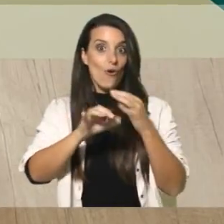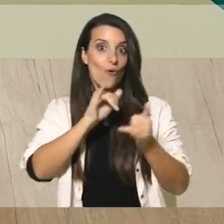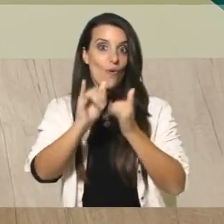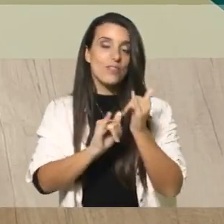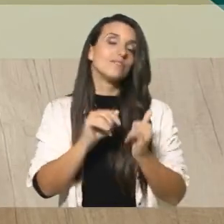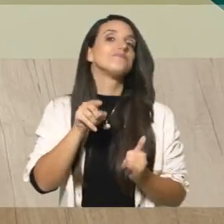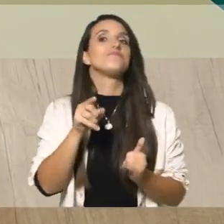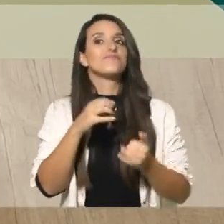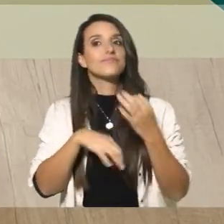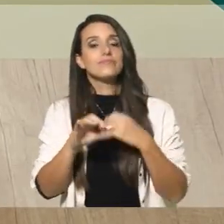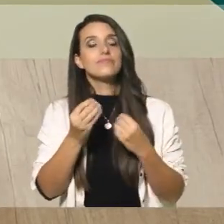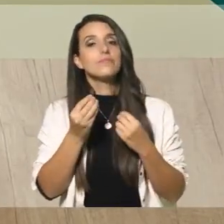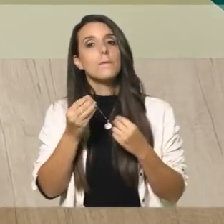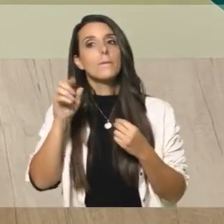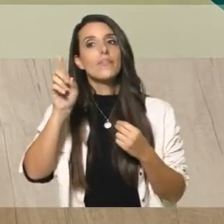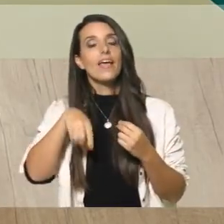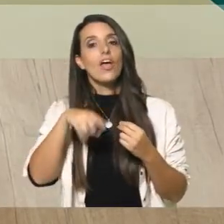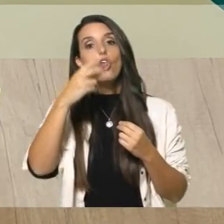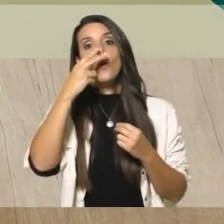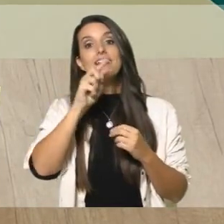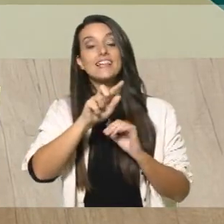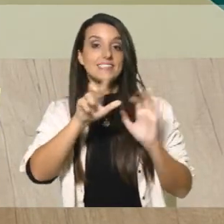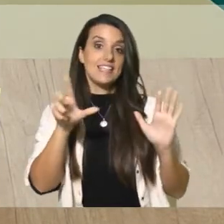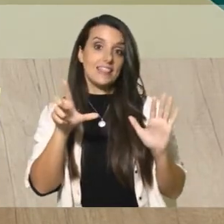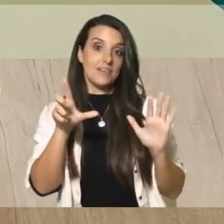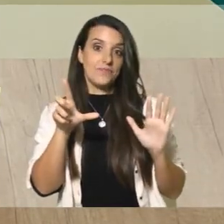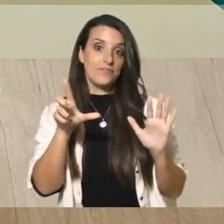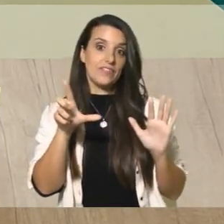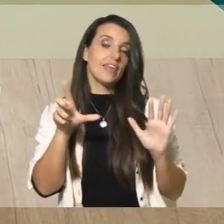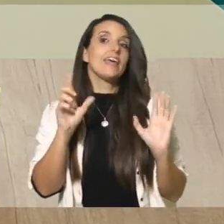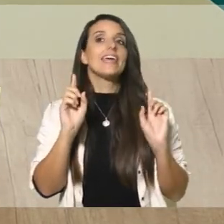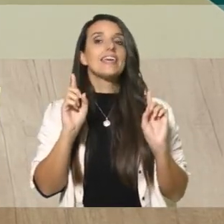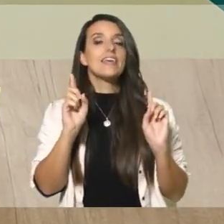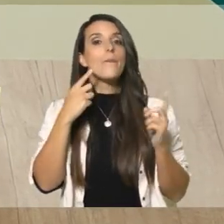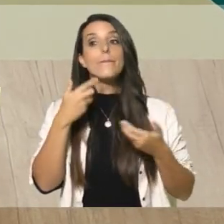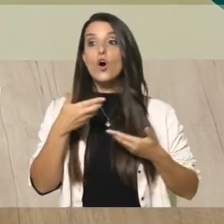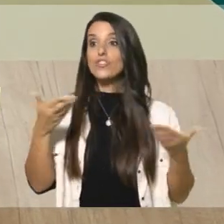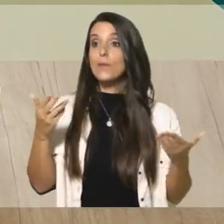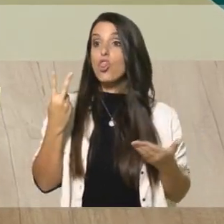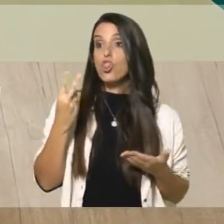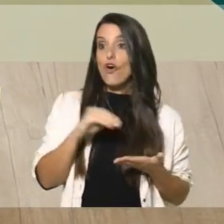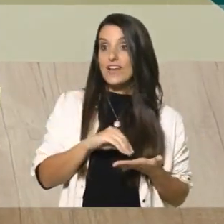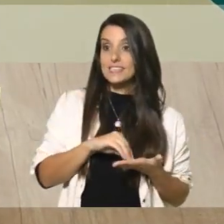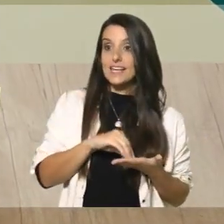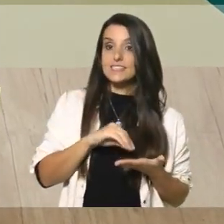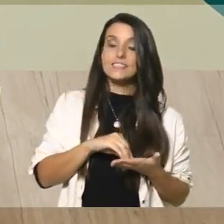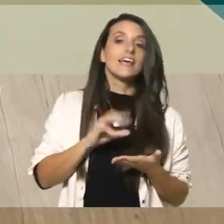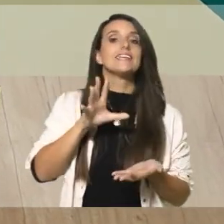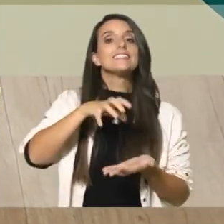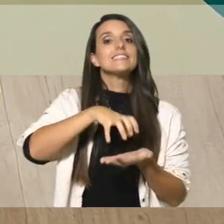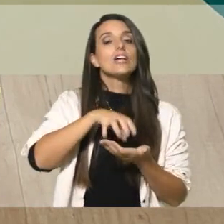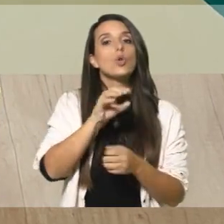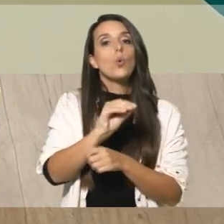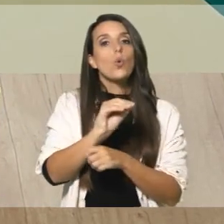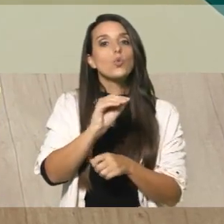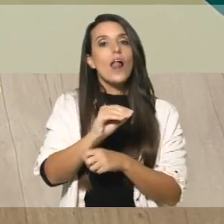fue gestionada en el 2017. La mostramos en dos oportunidades, nada más en el Centro Cultural Bosch,